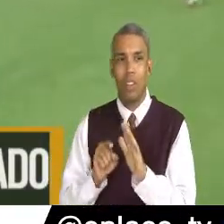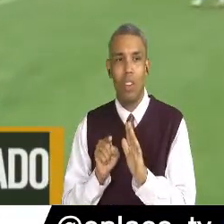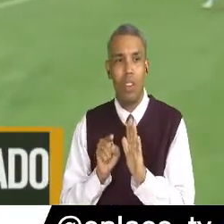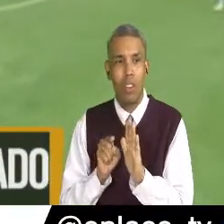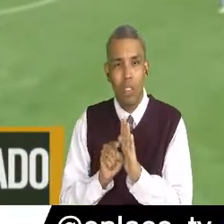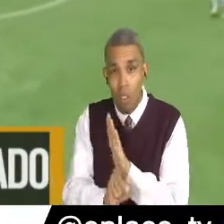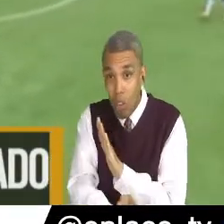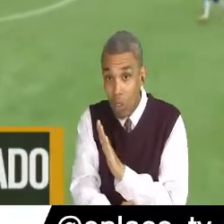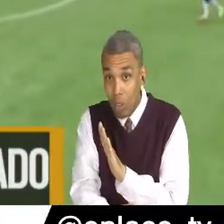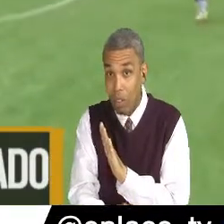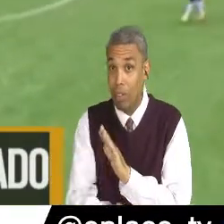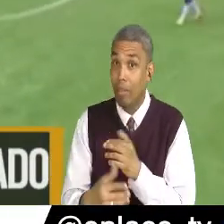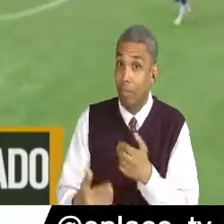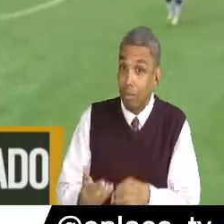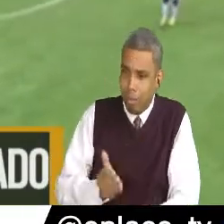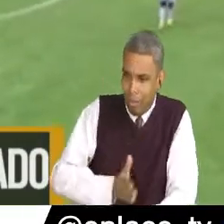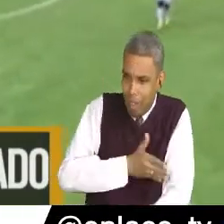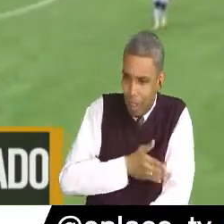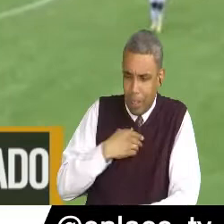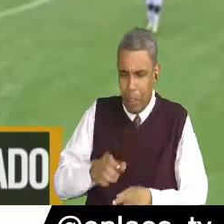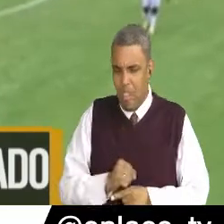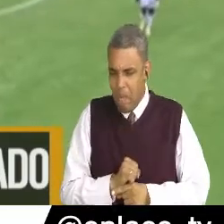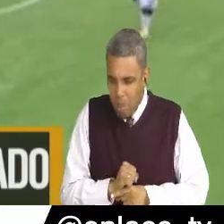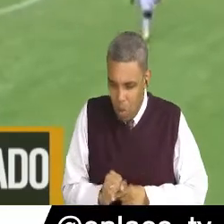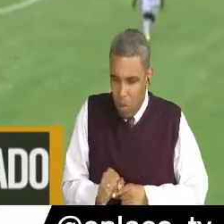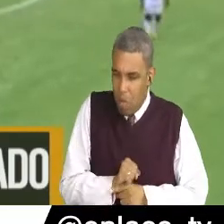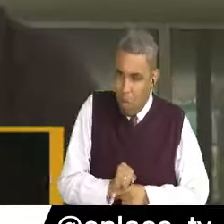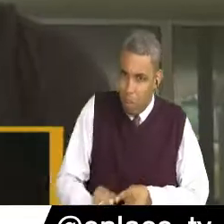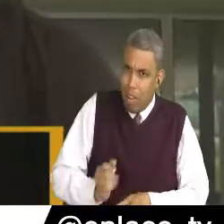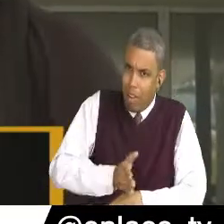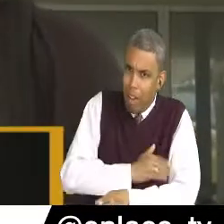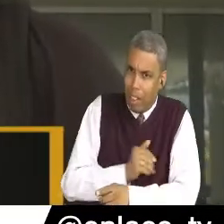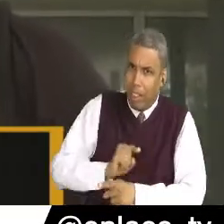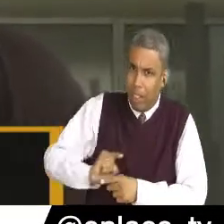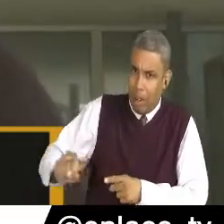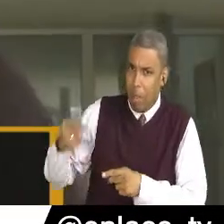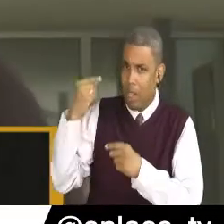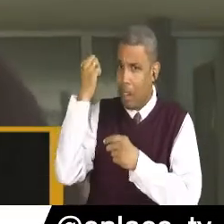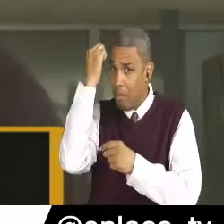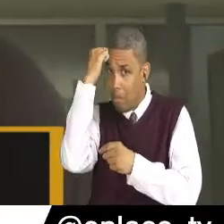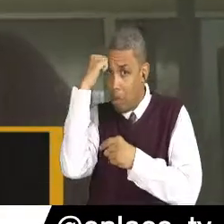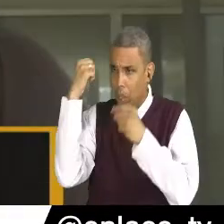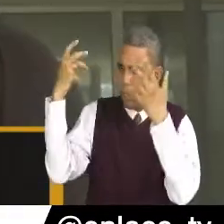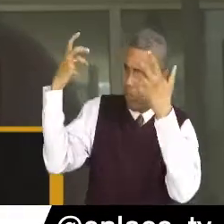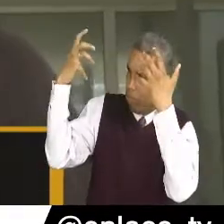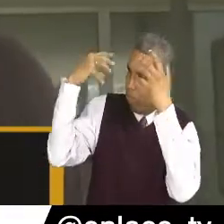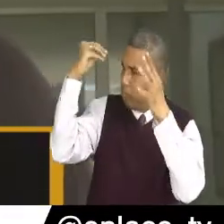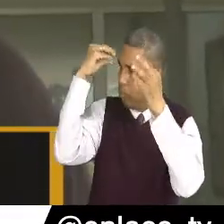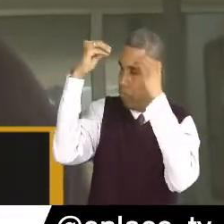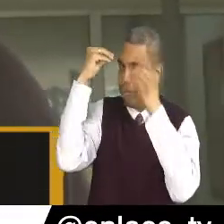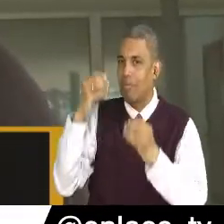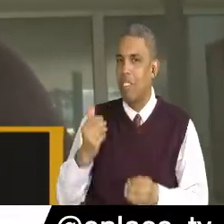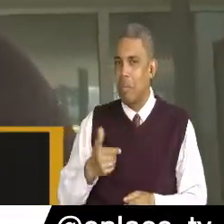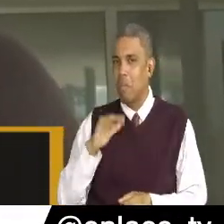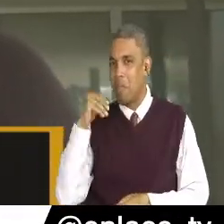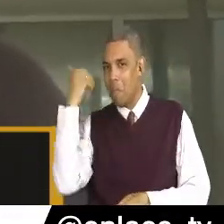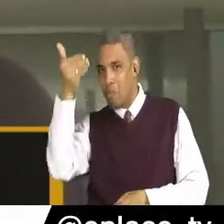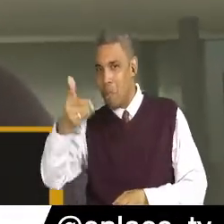el reflejo de todo el trabajo técnico que se había hecho. Necesitamos la victoria para volver a estar en el grupo de los